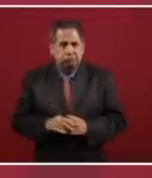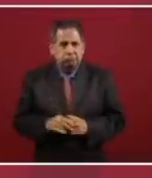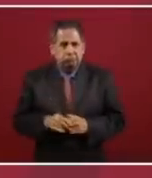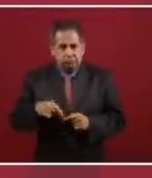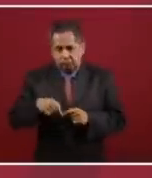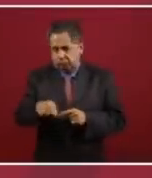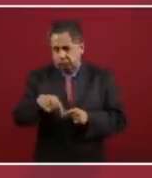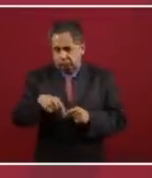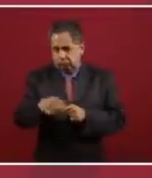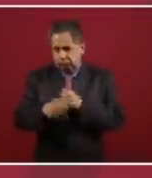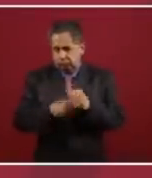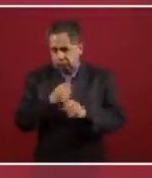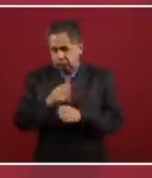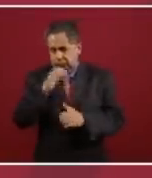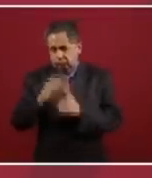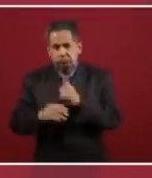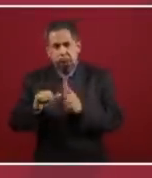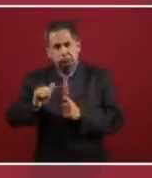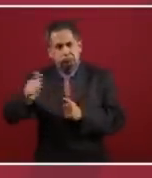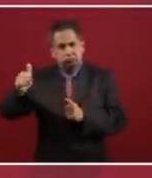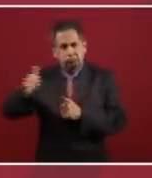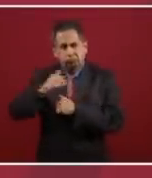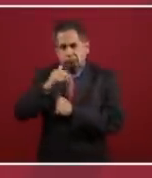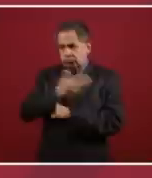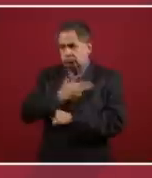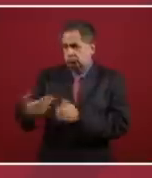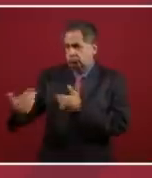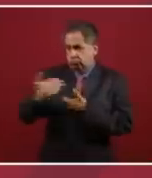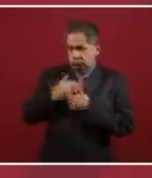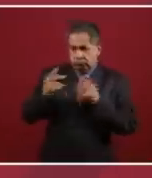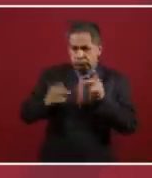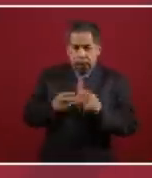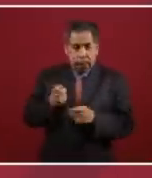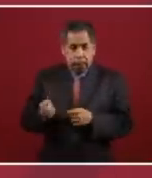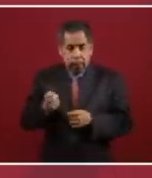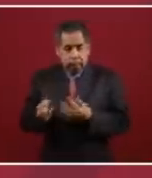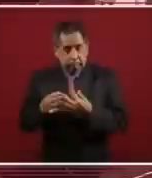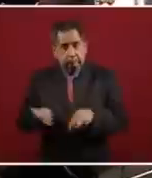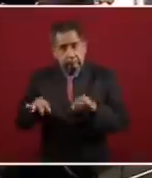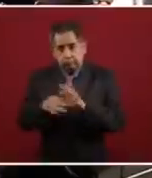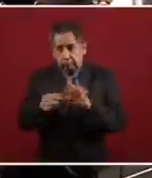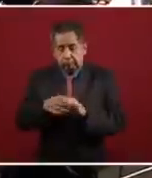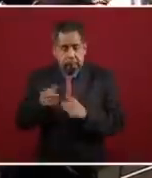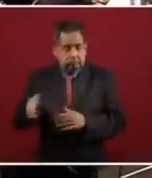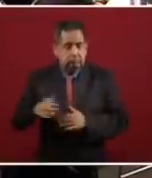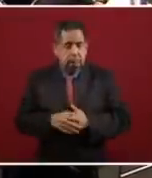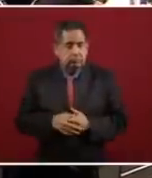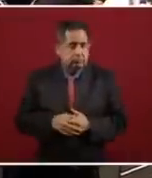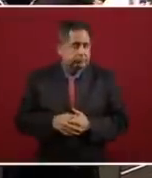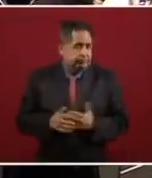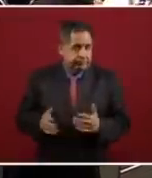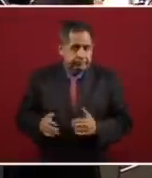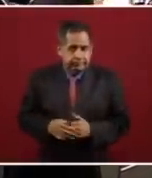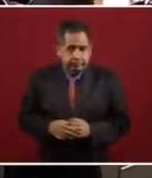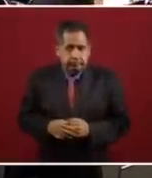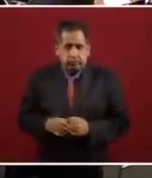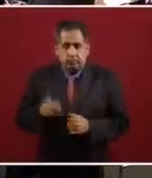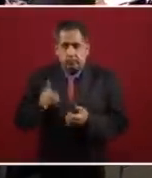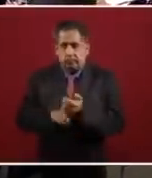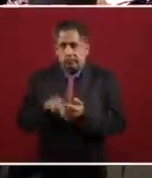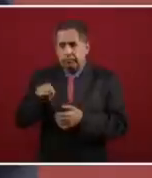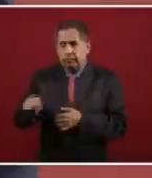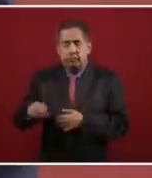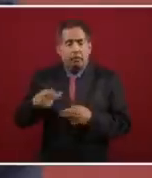este año, y esta es una visita importante porque podemos decir que